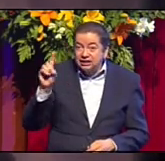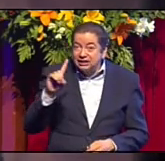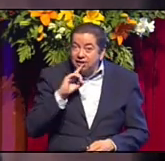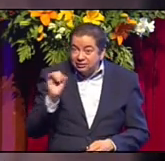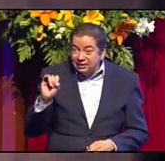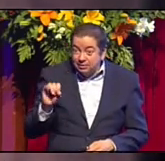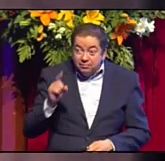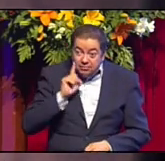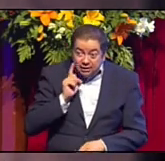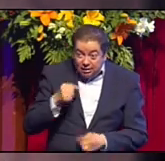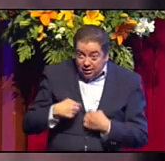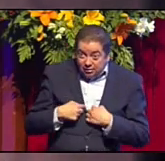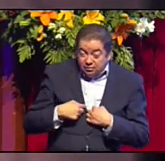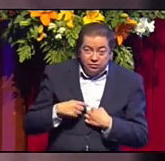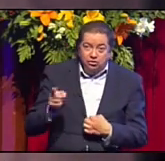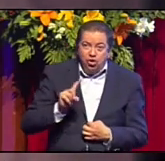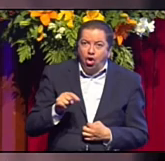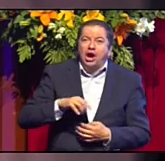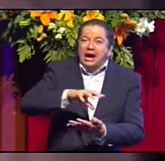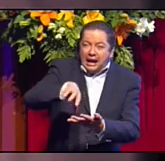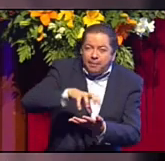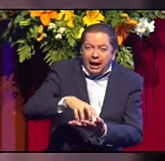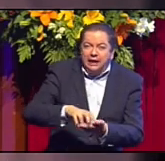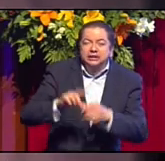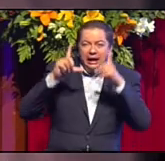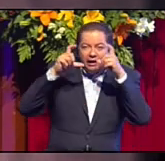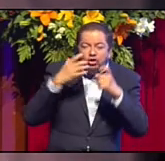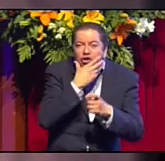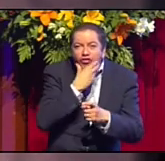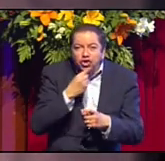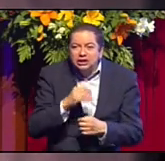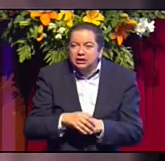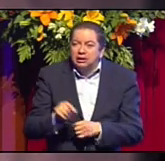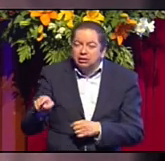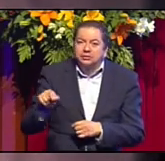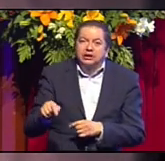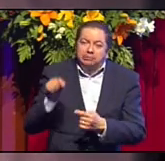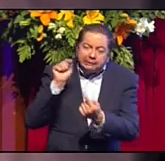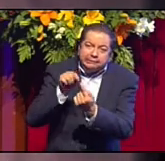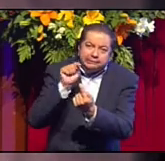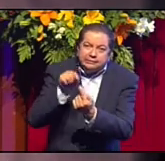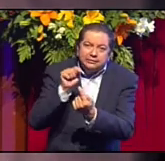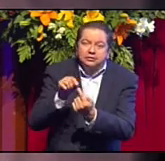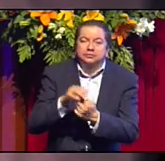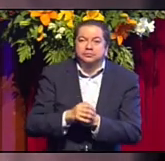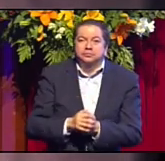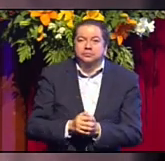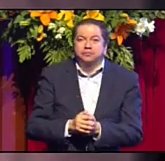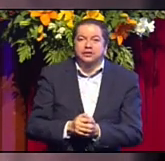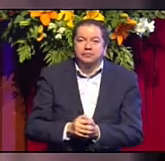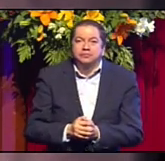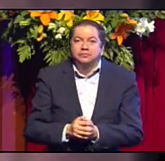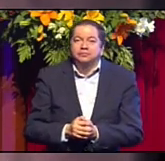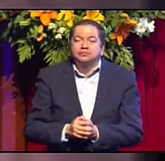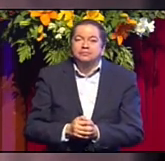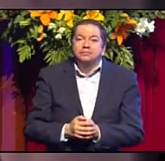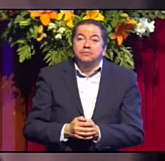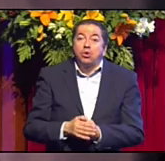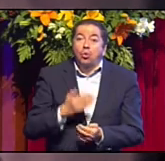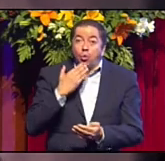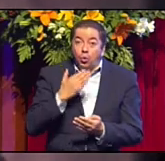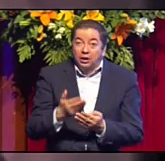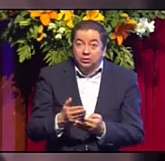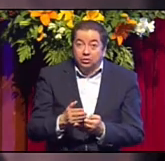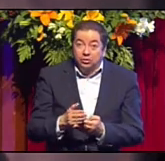acuerdas? No, la obra de confianza tiene que ser una plaza, porque la foto es más bonita, Seremi. Usted no era Seremi todavía. ¿Ah? Entonces,